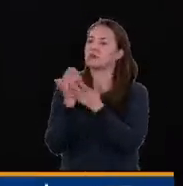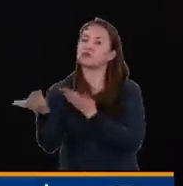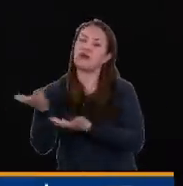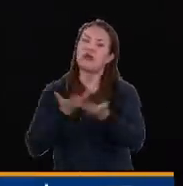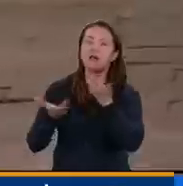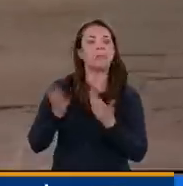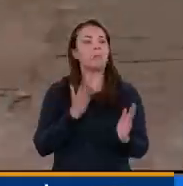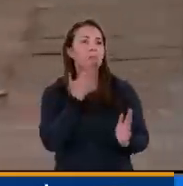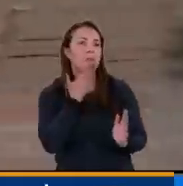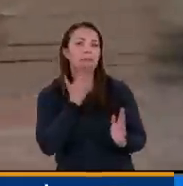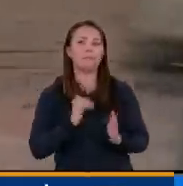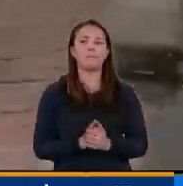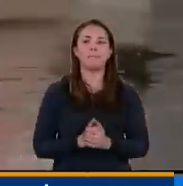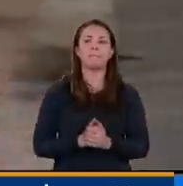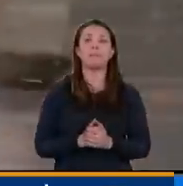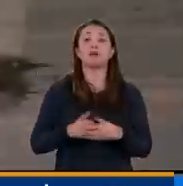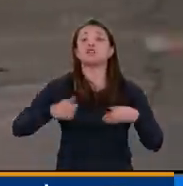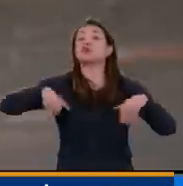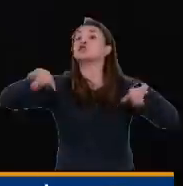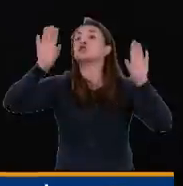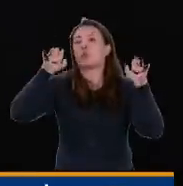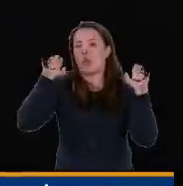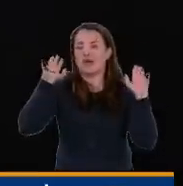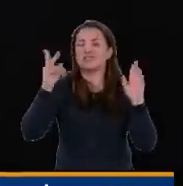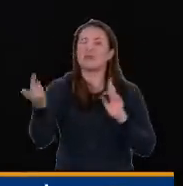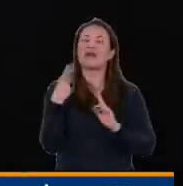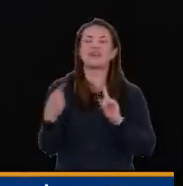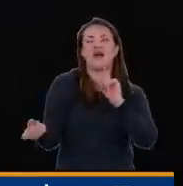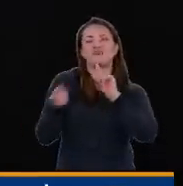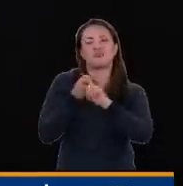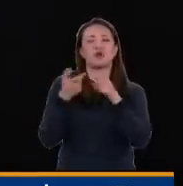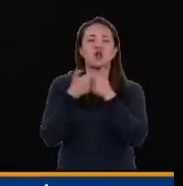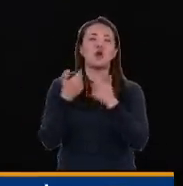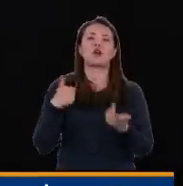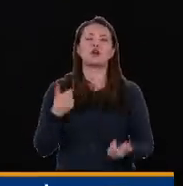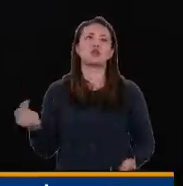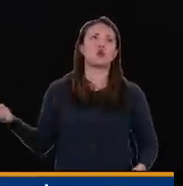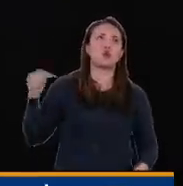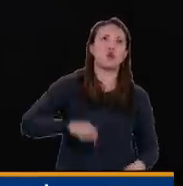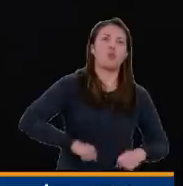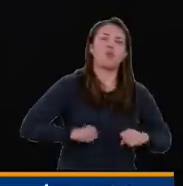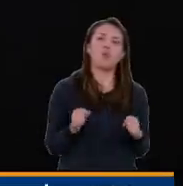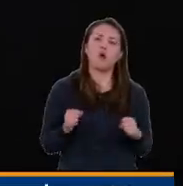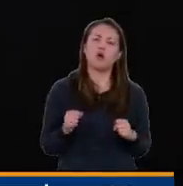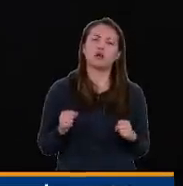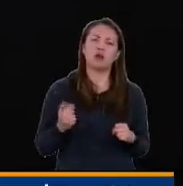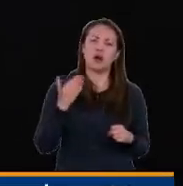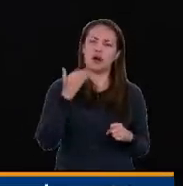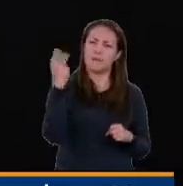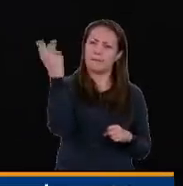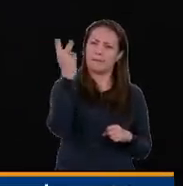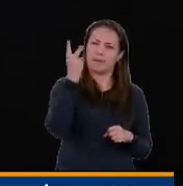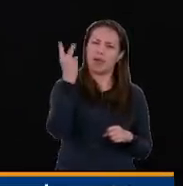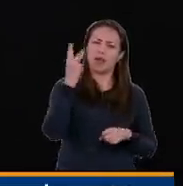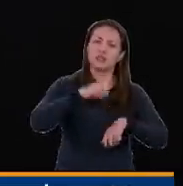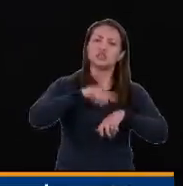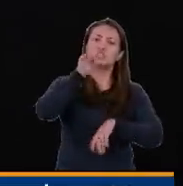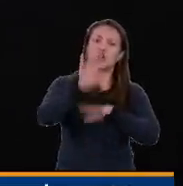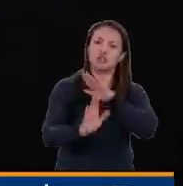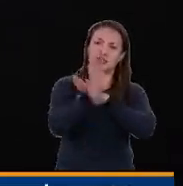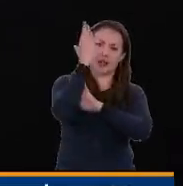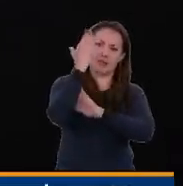así, supuestamente nos hicimos novios. Yo llegué a Bogotá el viernes a las 2 de la